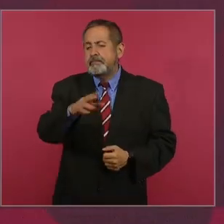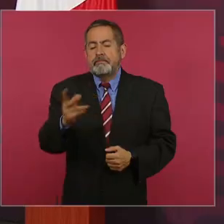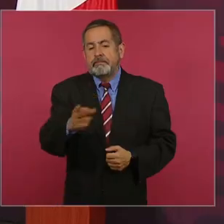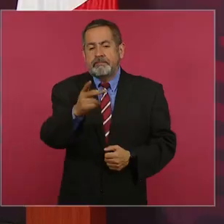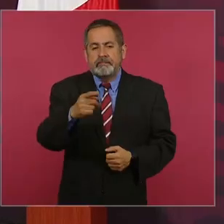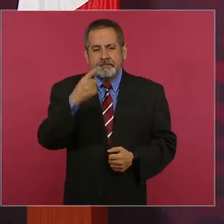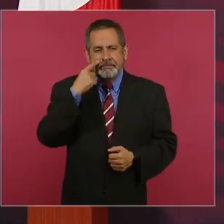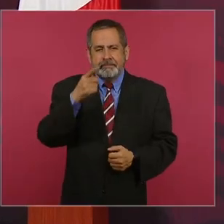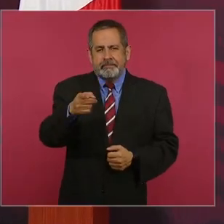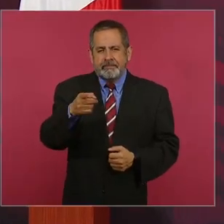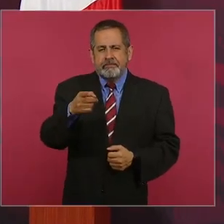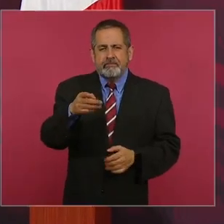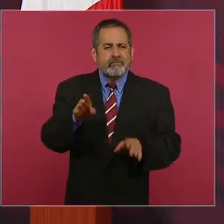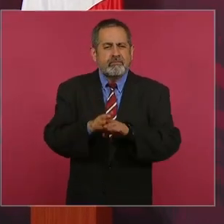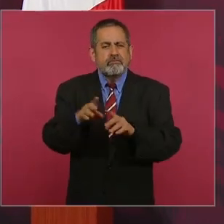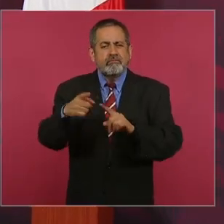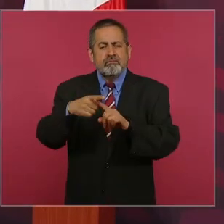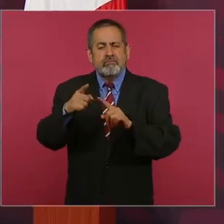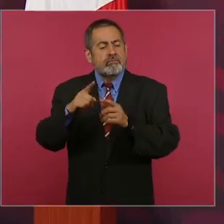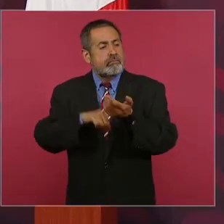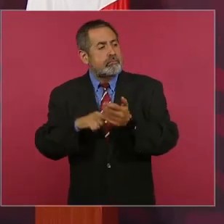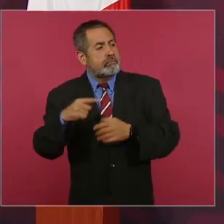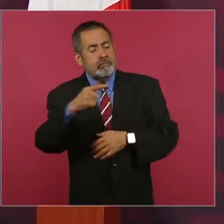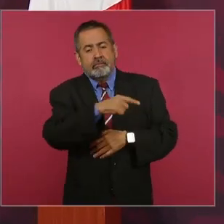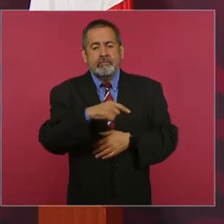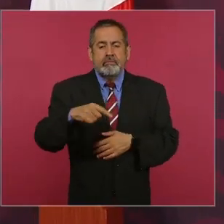restablecer el servicio eléctrico de Nueva Orleans